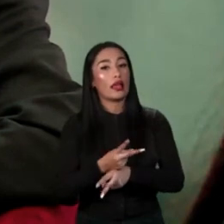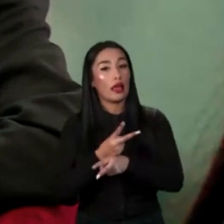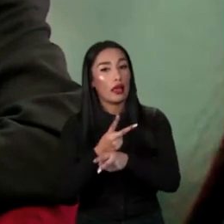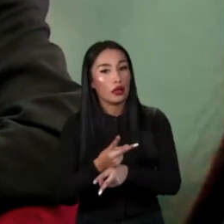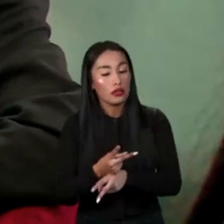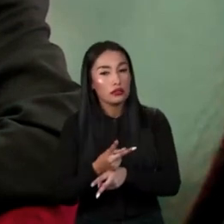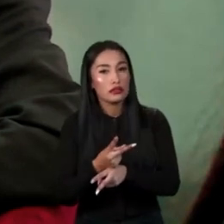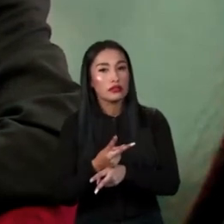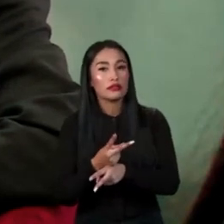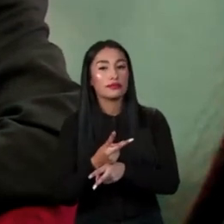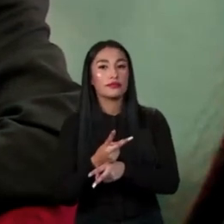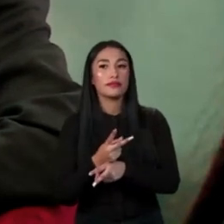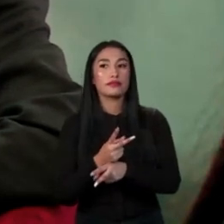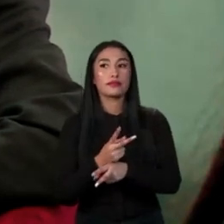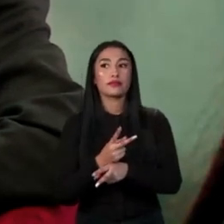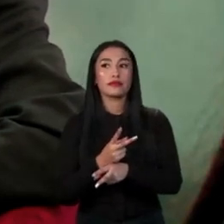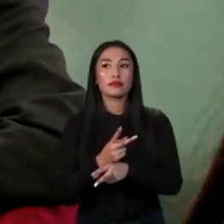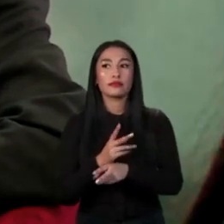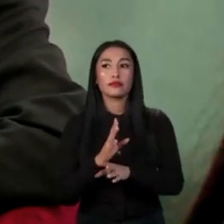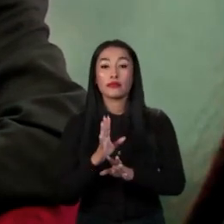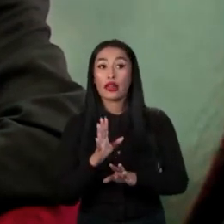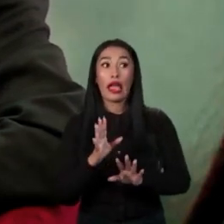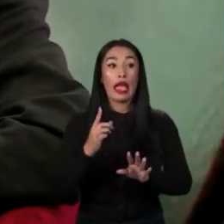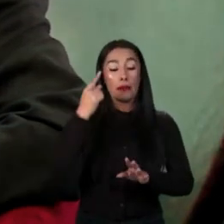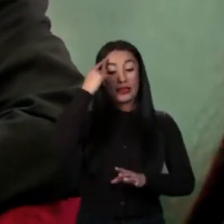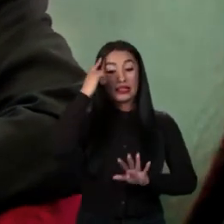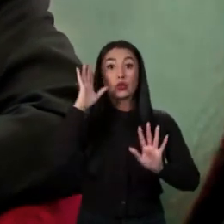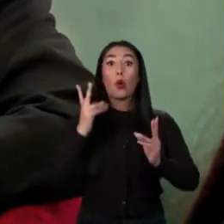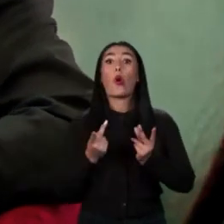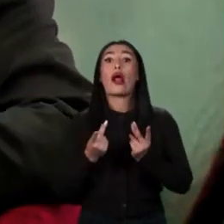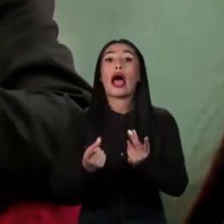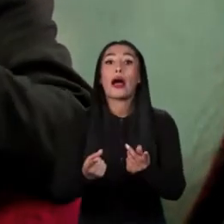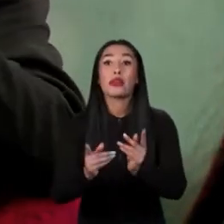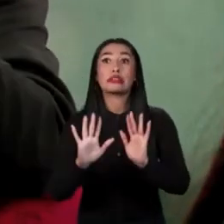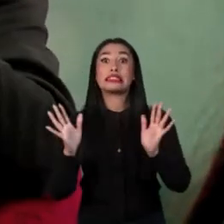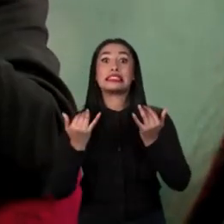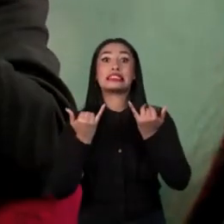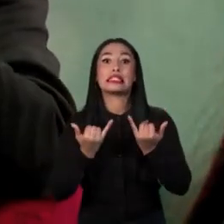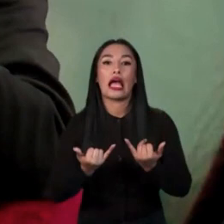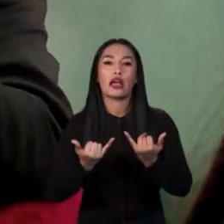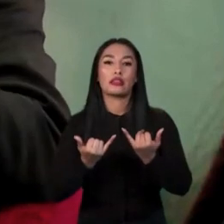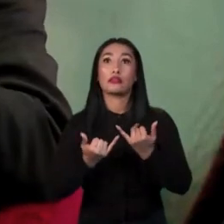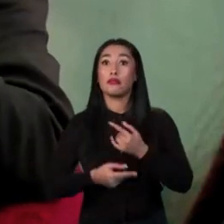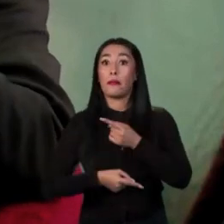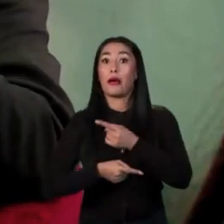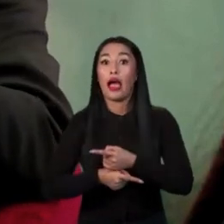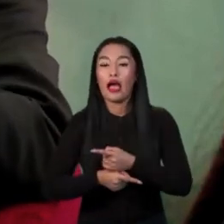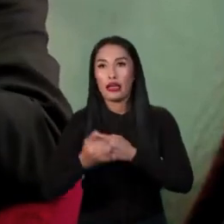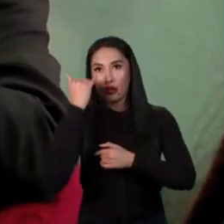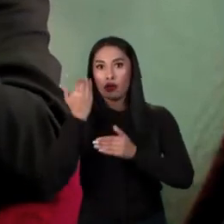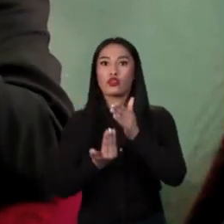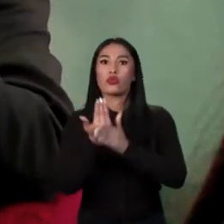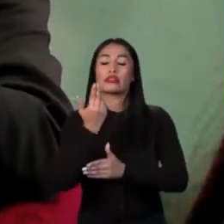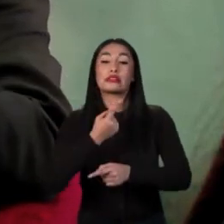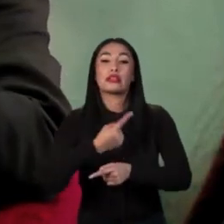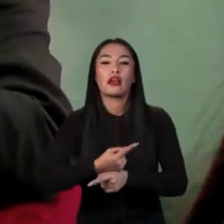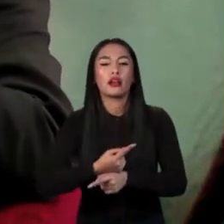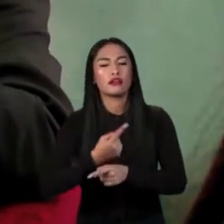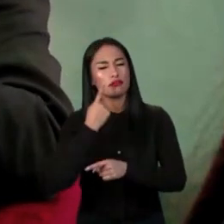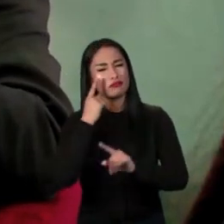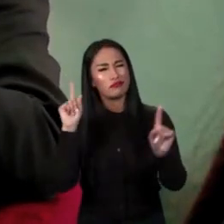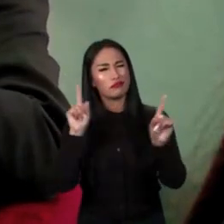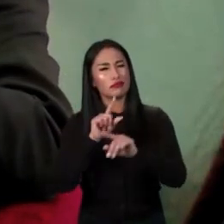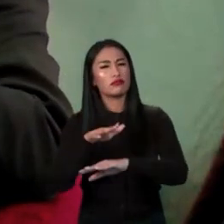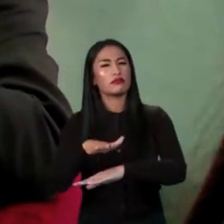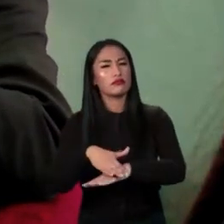no comerse enlatados en términos de innovación educativa. Yo invito a que pensemos un poco en la innovación educativa como